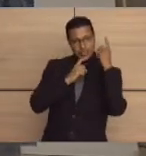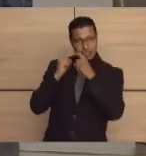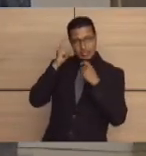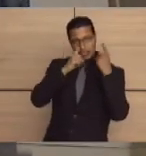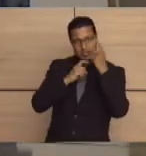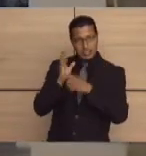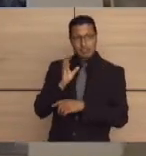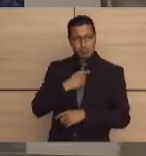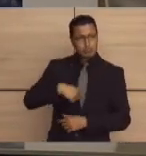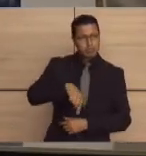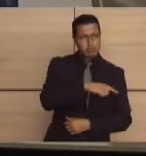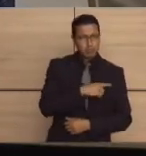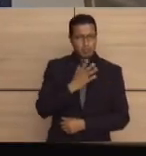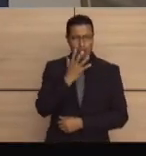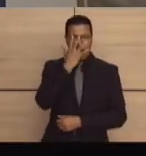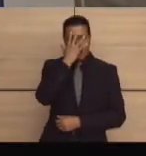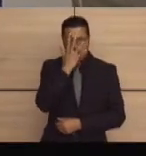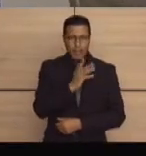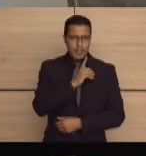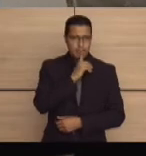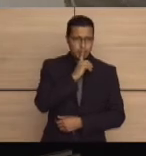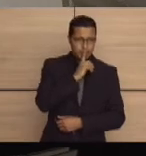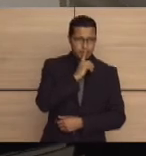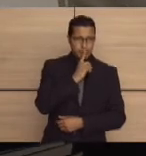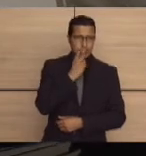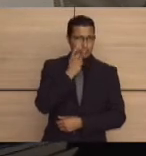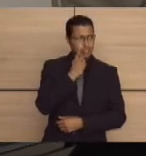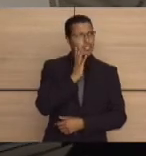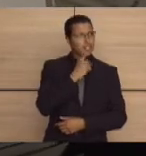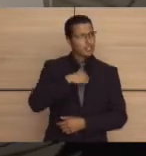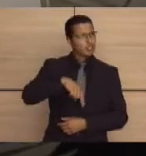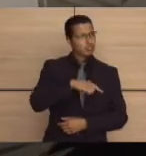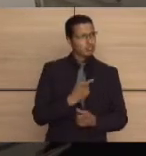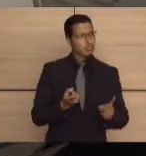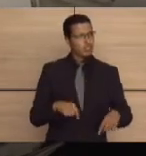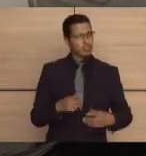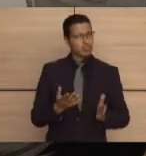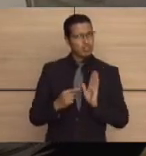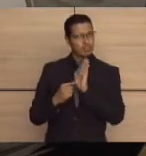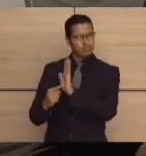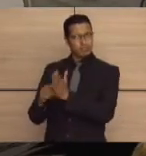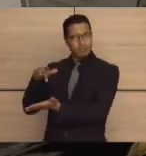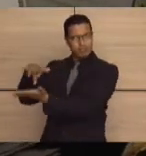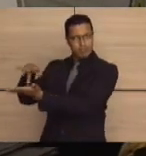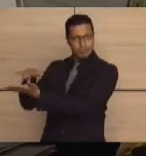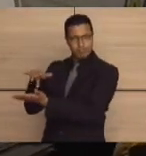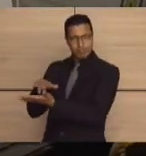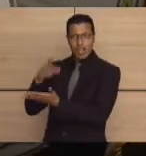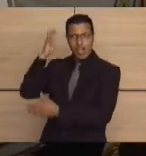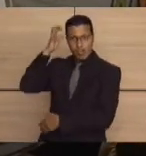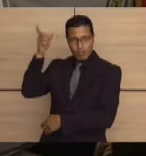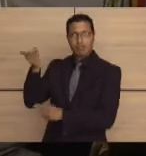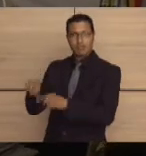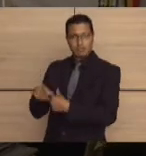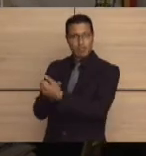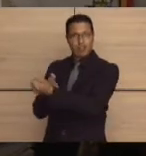hemos sido tímidos como para ver de qué manera hemos participado de la historia universal, tal vez porque nos convencieron demasiado de esa idea